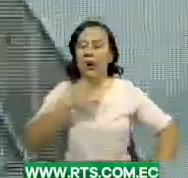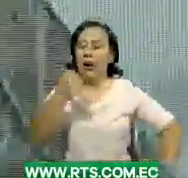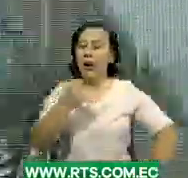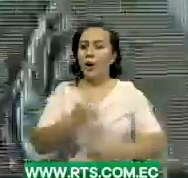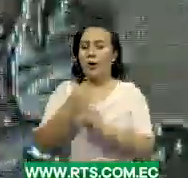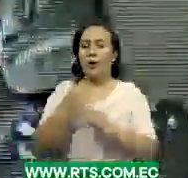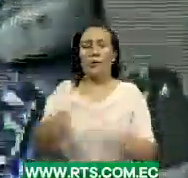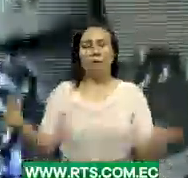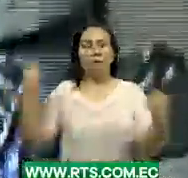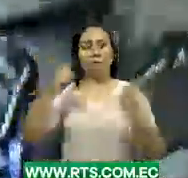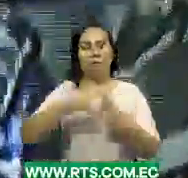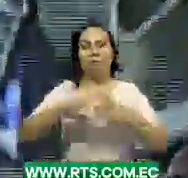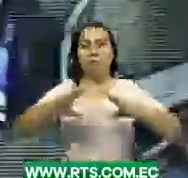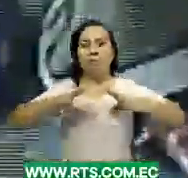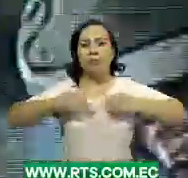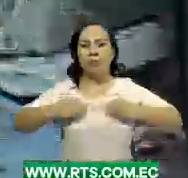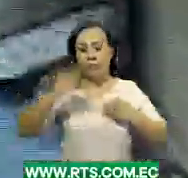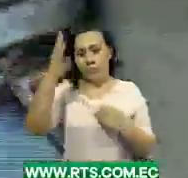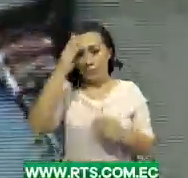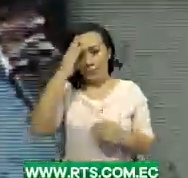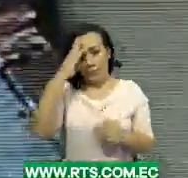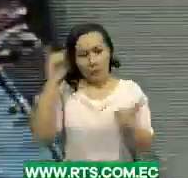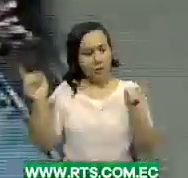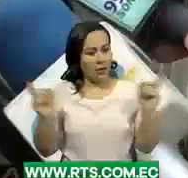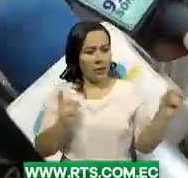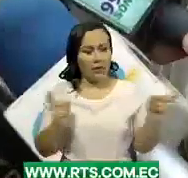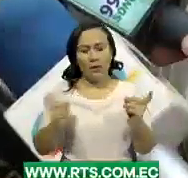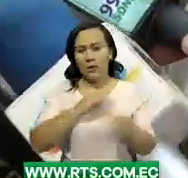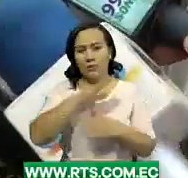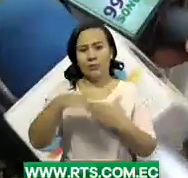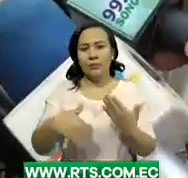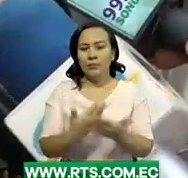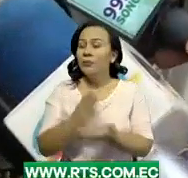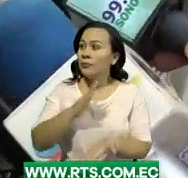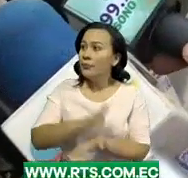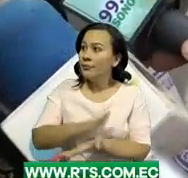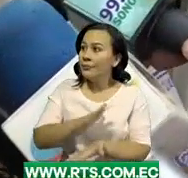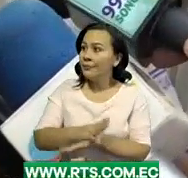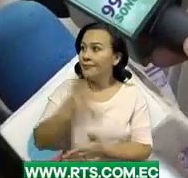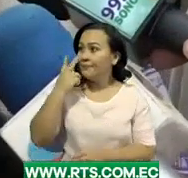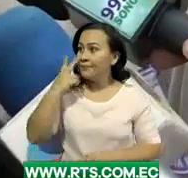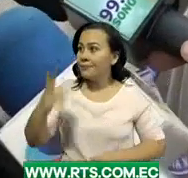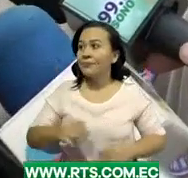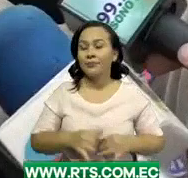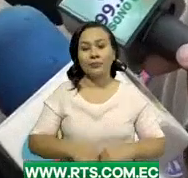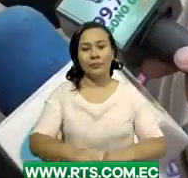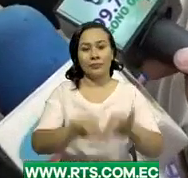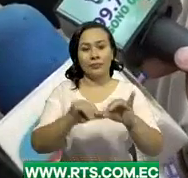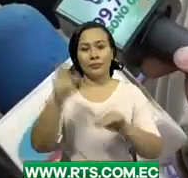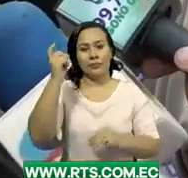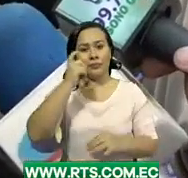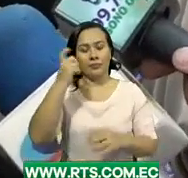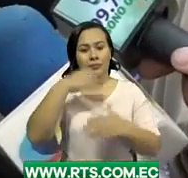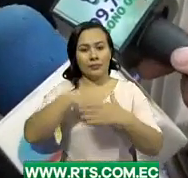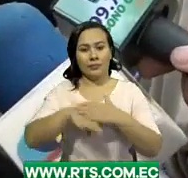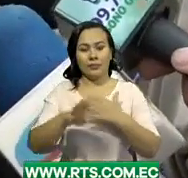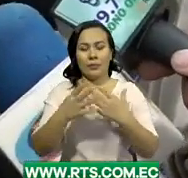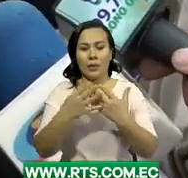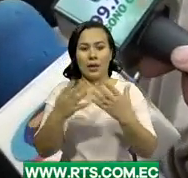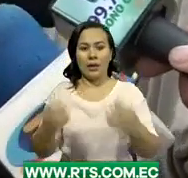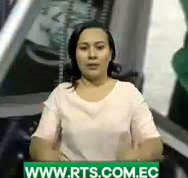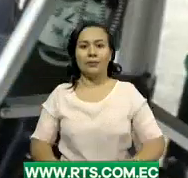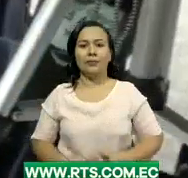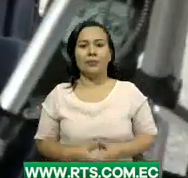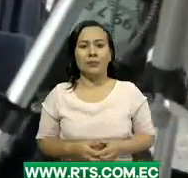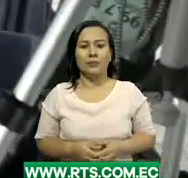para que recobrar el control y los niveles de tranquilidad que se deben mantener al interior de los centros de privación de